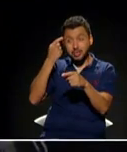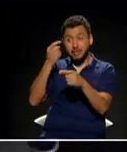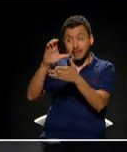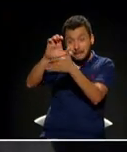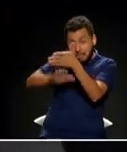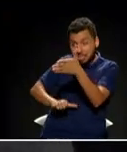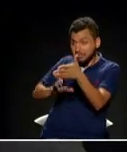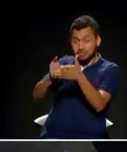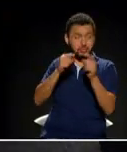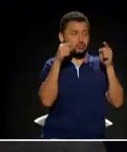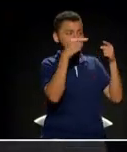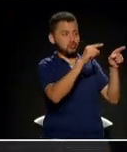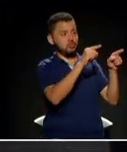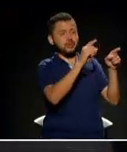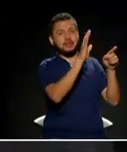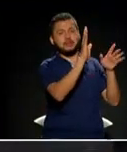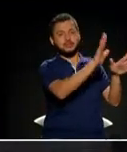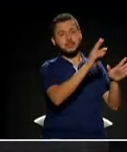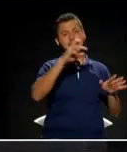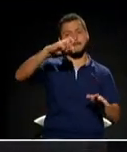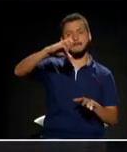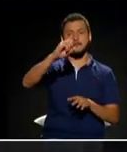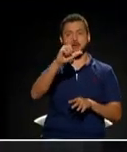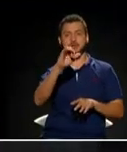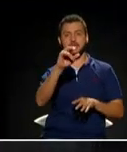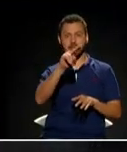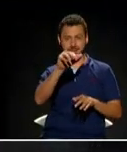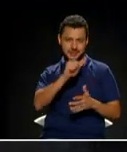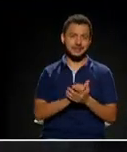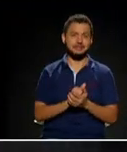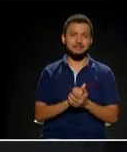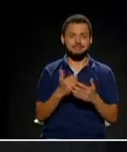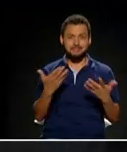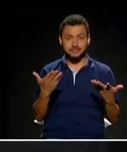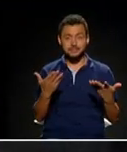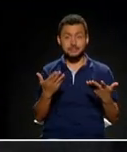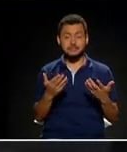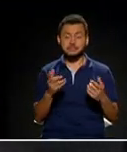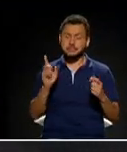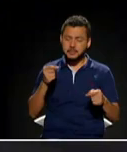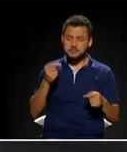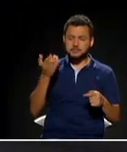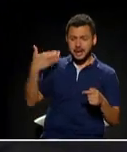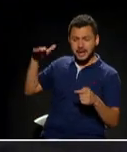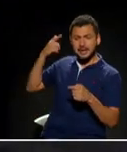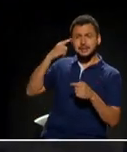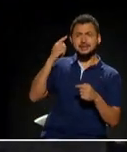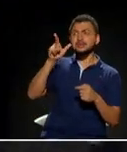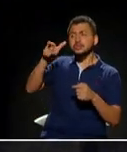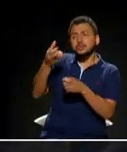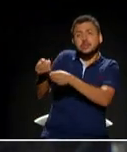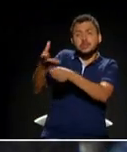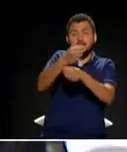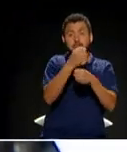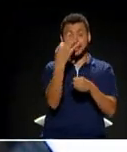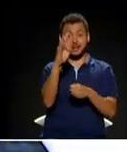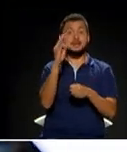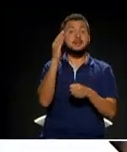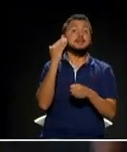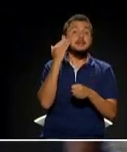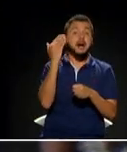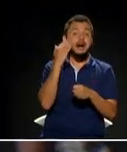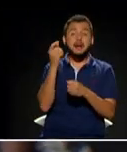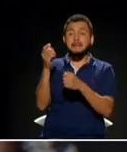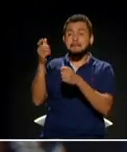primero no se va a volver a pasar y medellín una operación como la de orión y vamos a fortalecer la